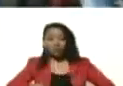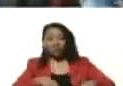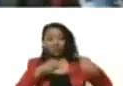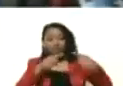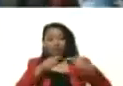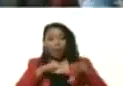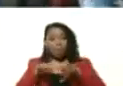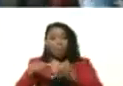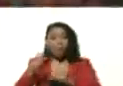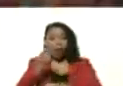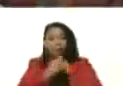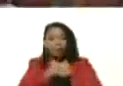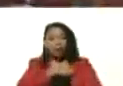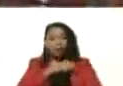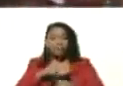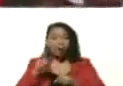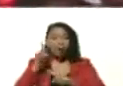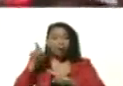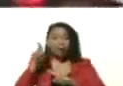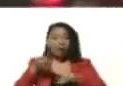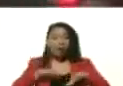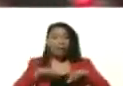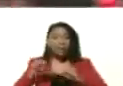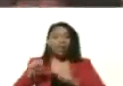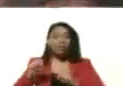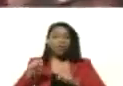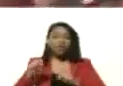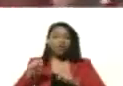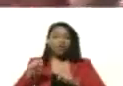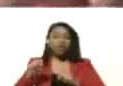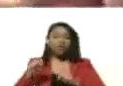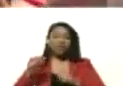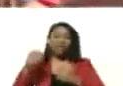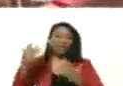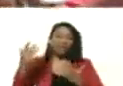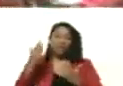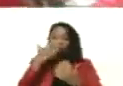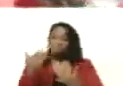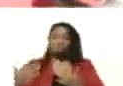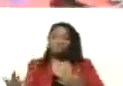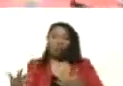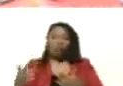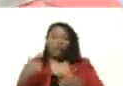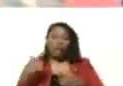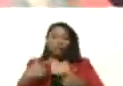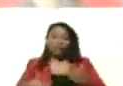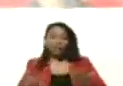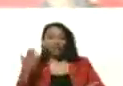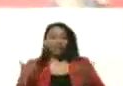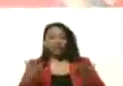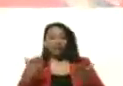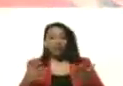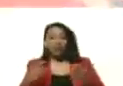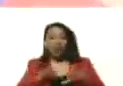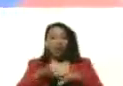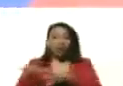Español, pero ese es un imperio majunche comparado hoy con el imperialismo norteamericano.